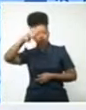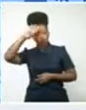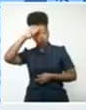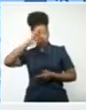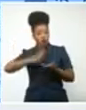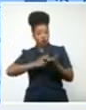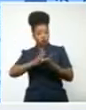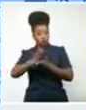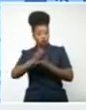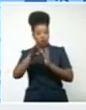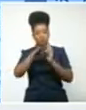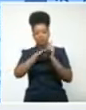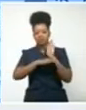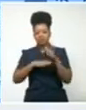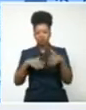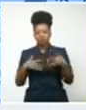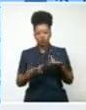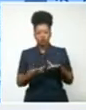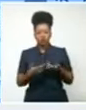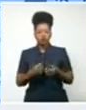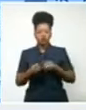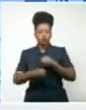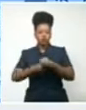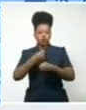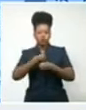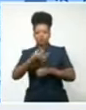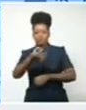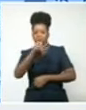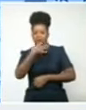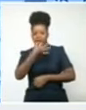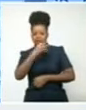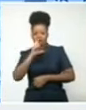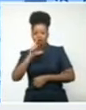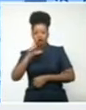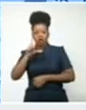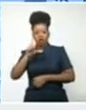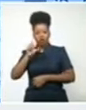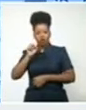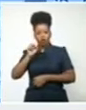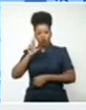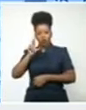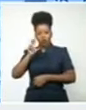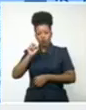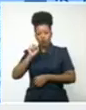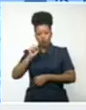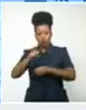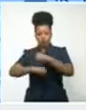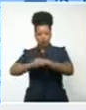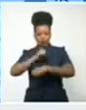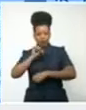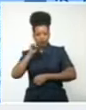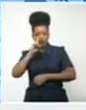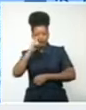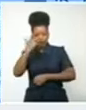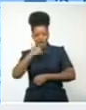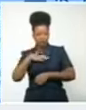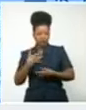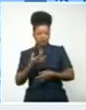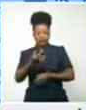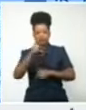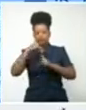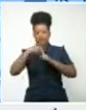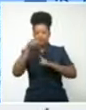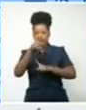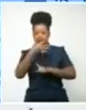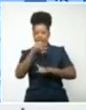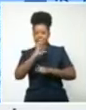protocolos el uso de la cloroquina e hidrocloroquina como opciones para tratar la COVID-19 o ha suspendido su uso a raíz de los